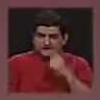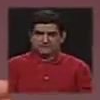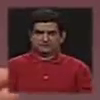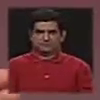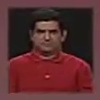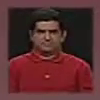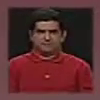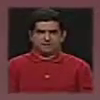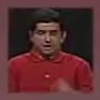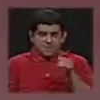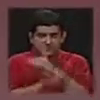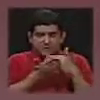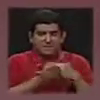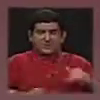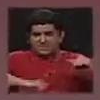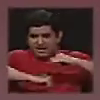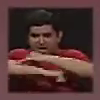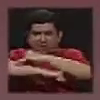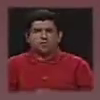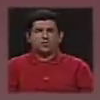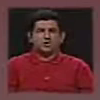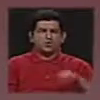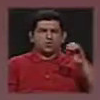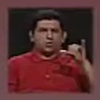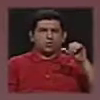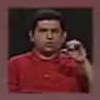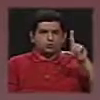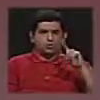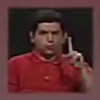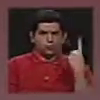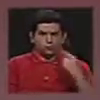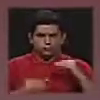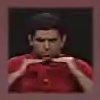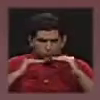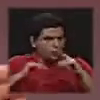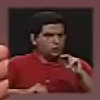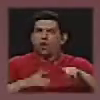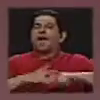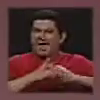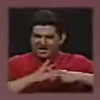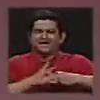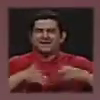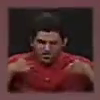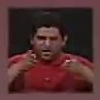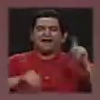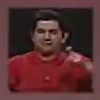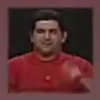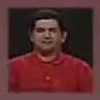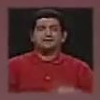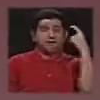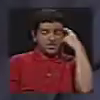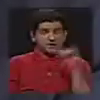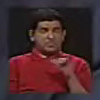consideremos que el transecto del aeropuerto al Coyol no solamente fue un pavimento, sino que fue una rehabilitación de caminos, ¿verdad? Y pensando en